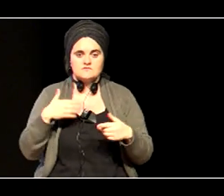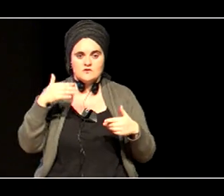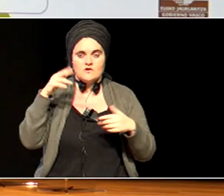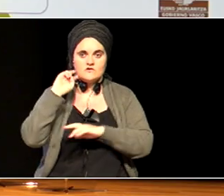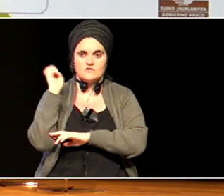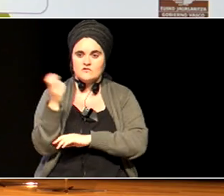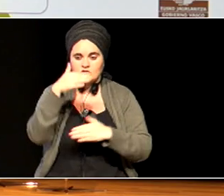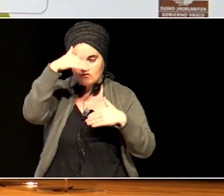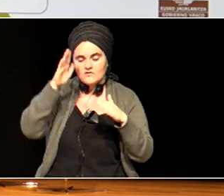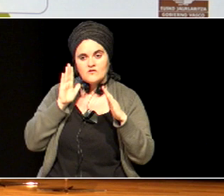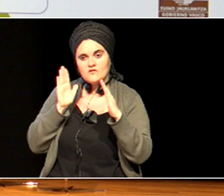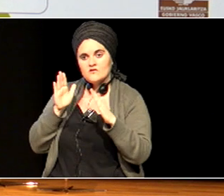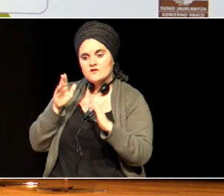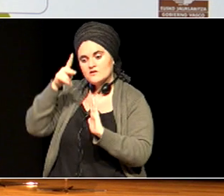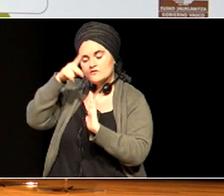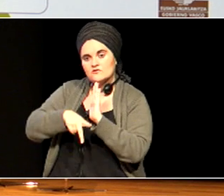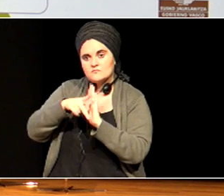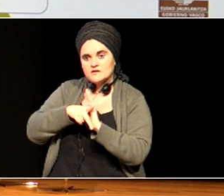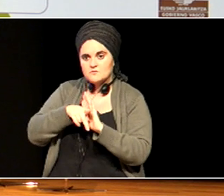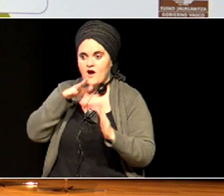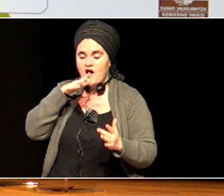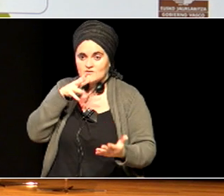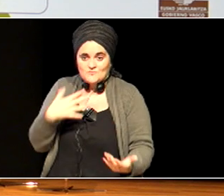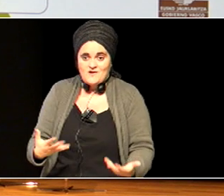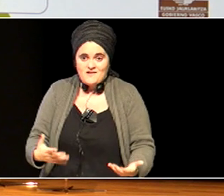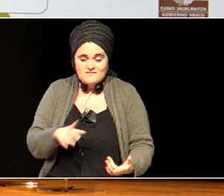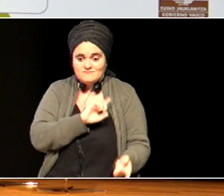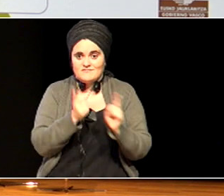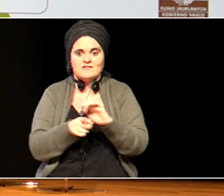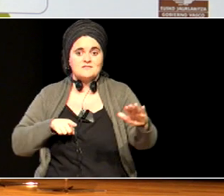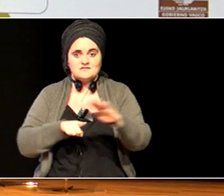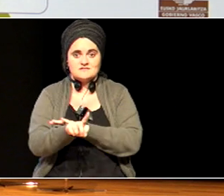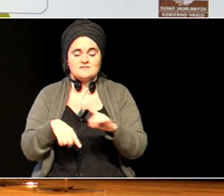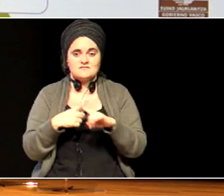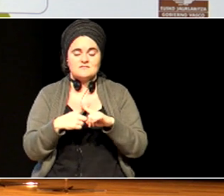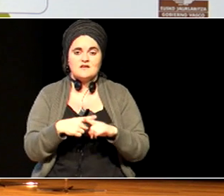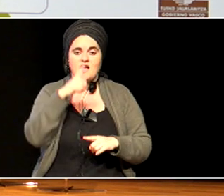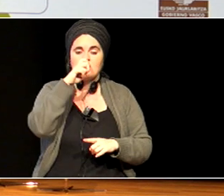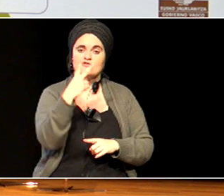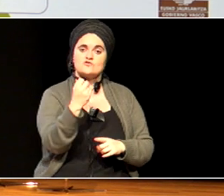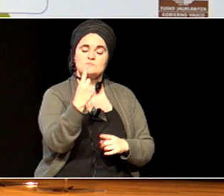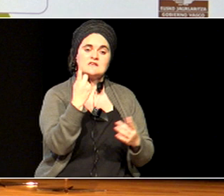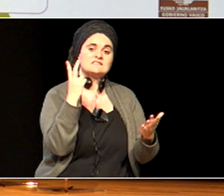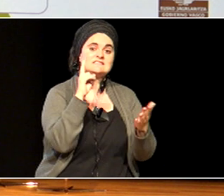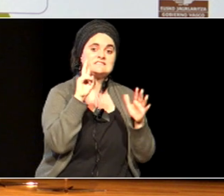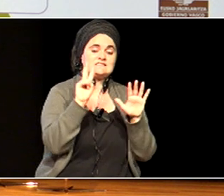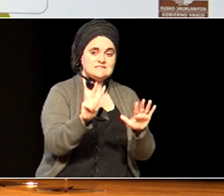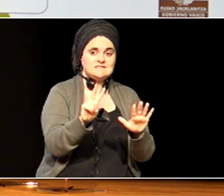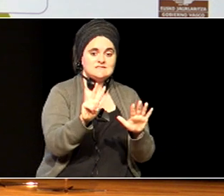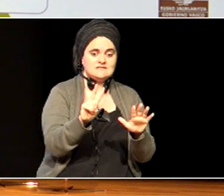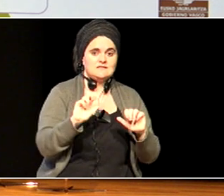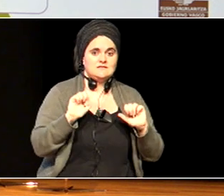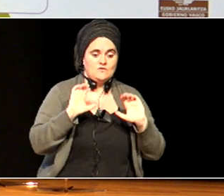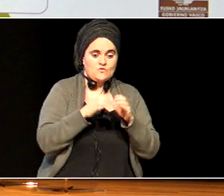buruzko indarreko araudia eguneratzea eta garatzea 2006 pitik sartu ginenean martzan jarrizen